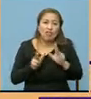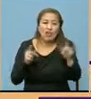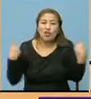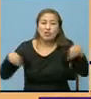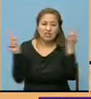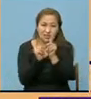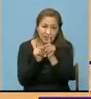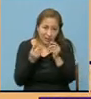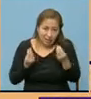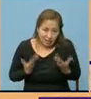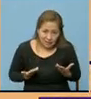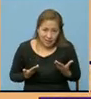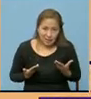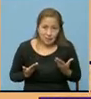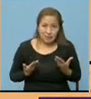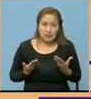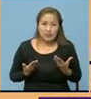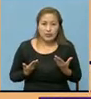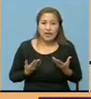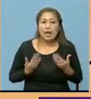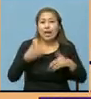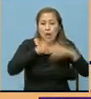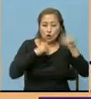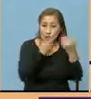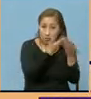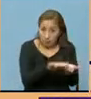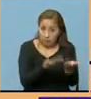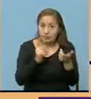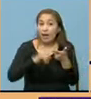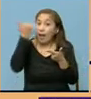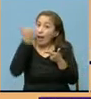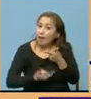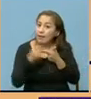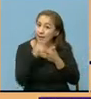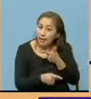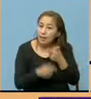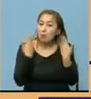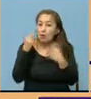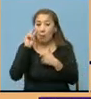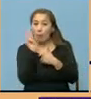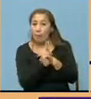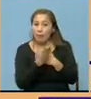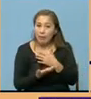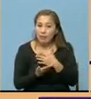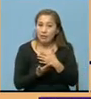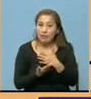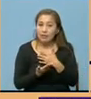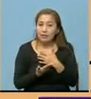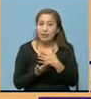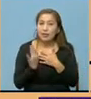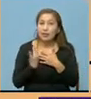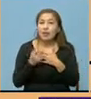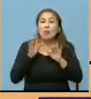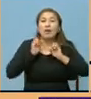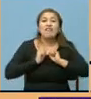síntesis las obras están existen las podemos ver y